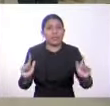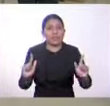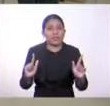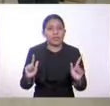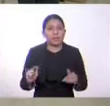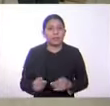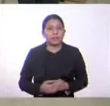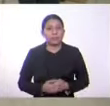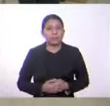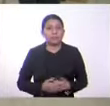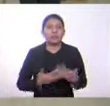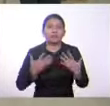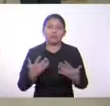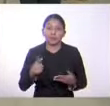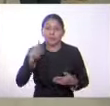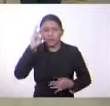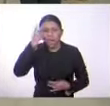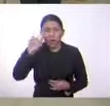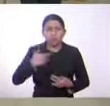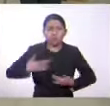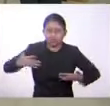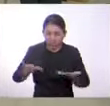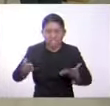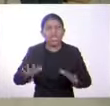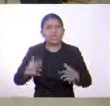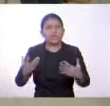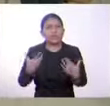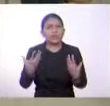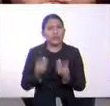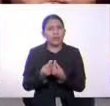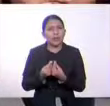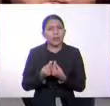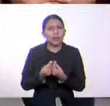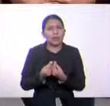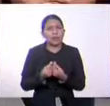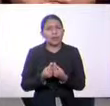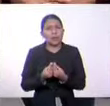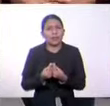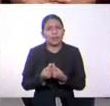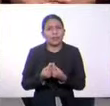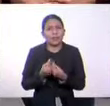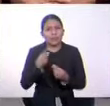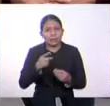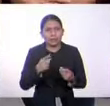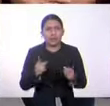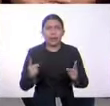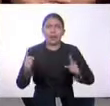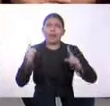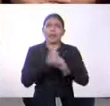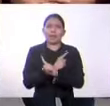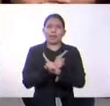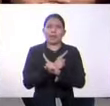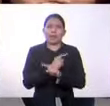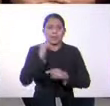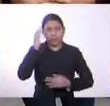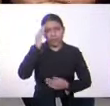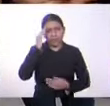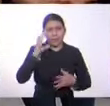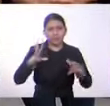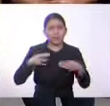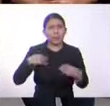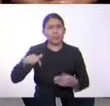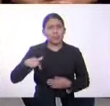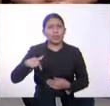Es decir, que son los movimientos sociales los que van a llevar el ritmo también de esos reconocimientos